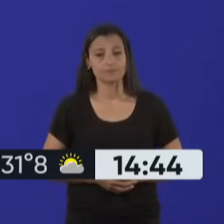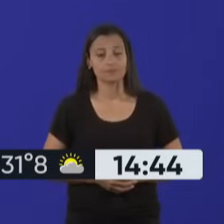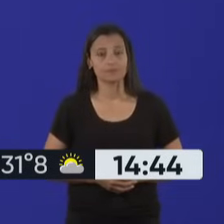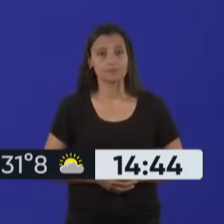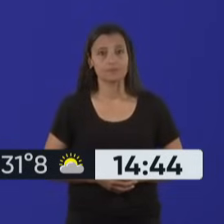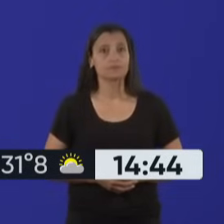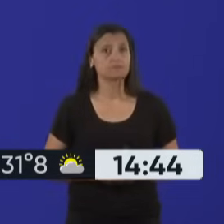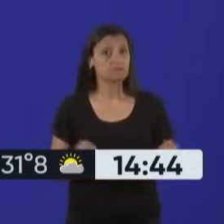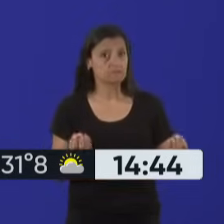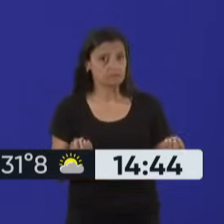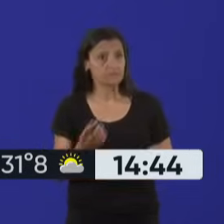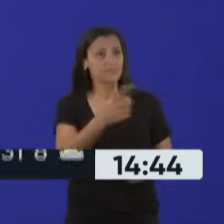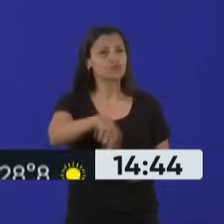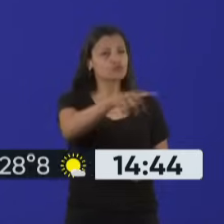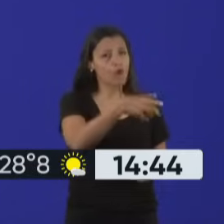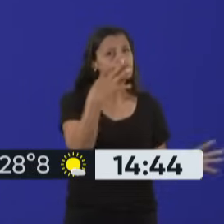digamos, es bueno comprender